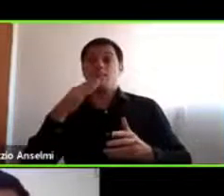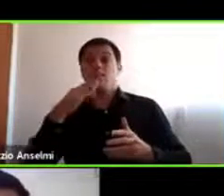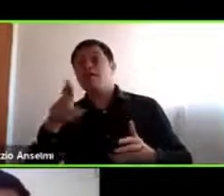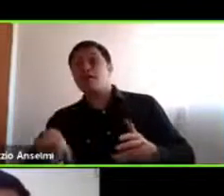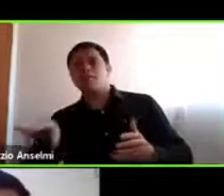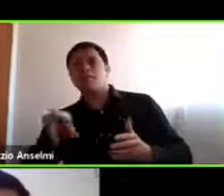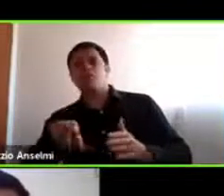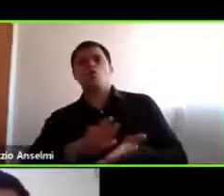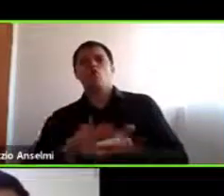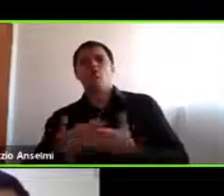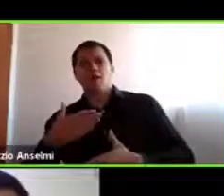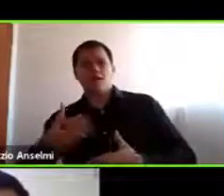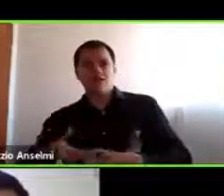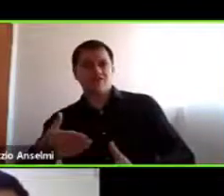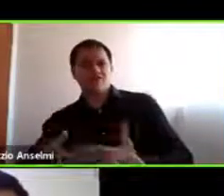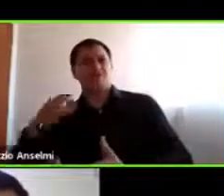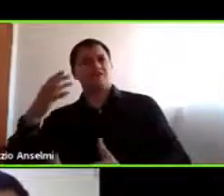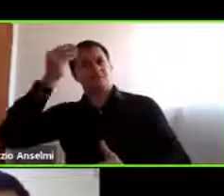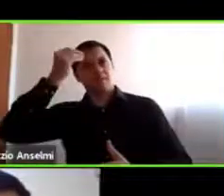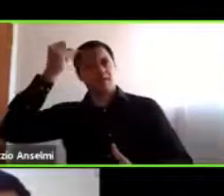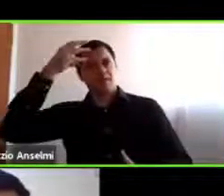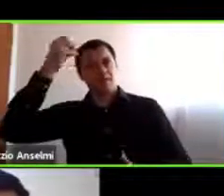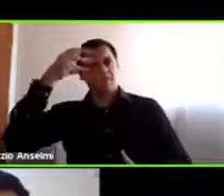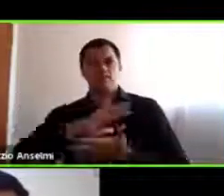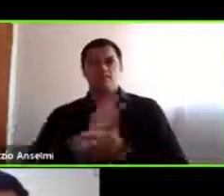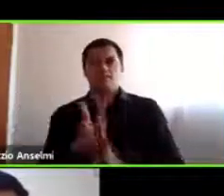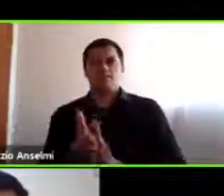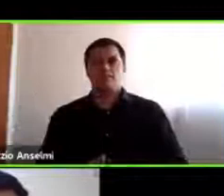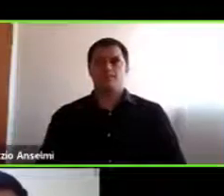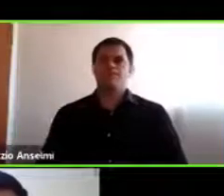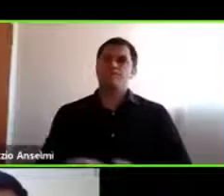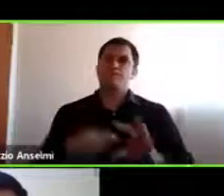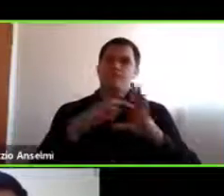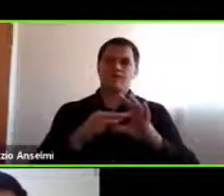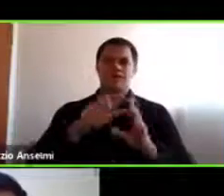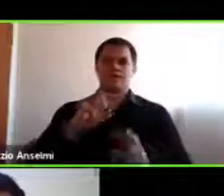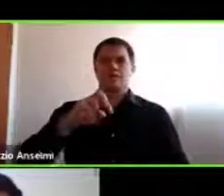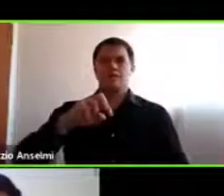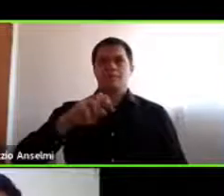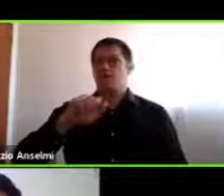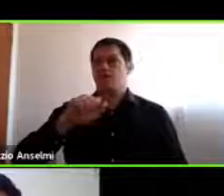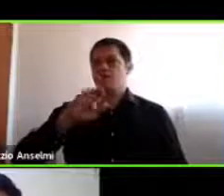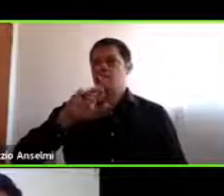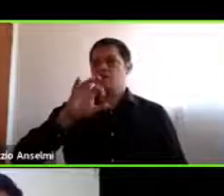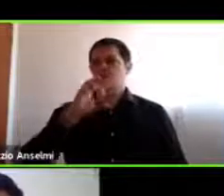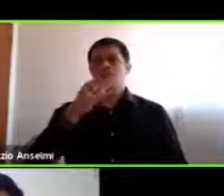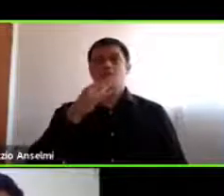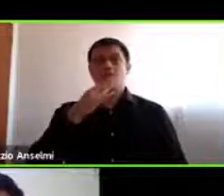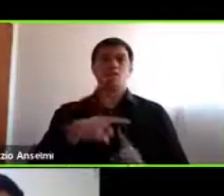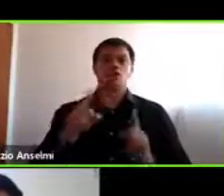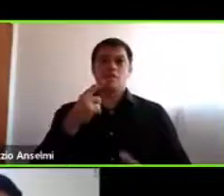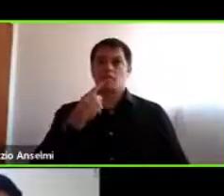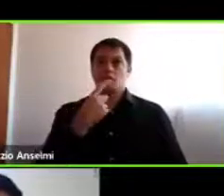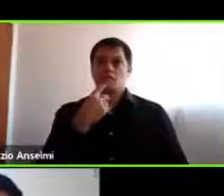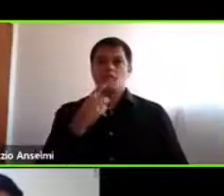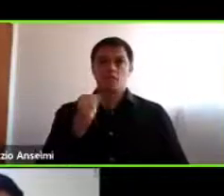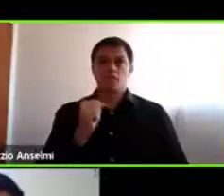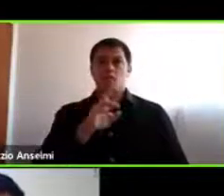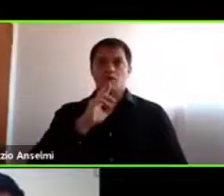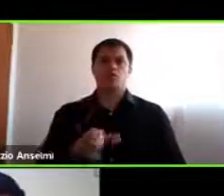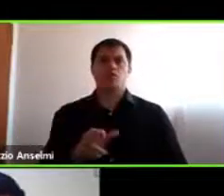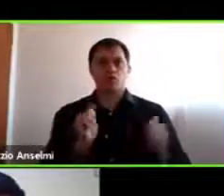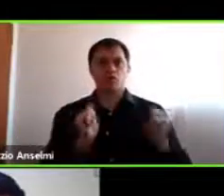de los niños alcanzado en el juego Gracias Pablo hay una pregunta Camila que la podemos contestar en conjunto tal vez que